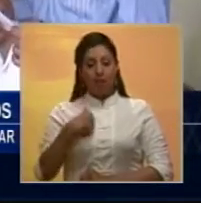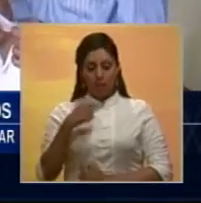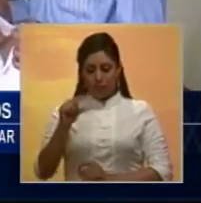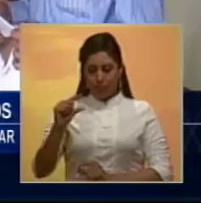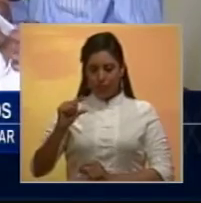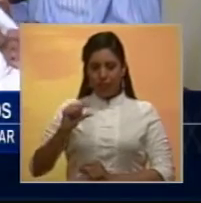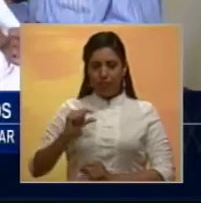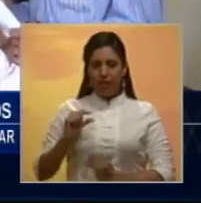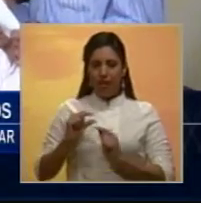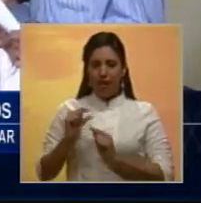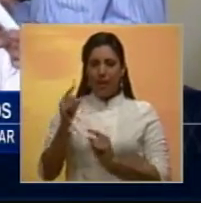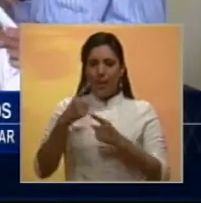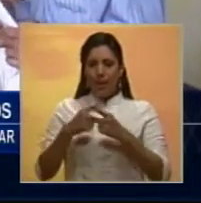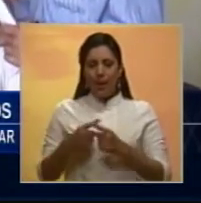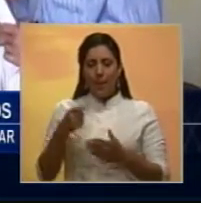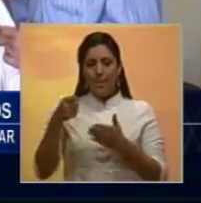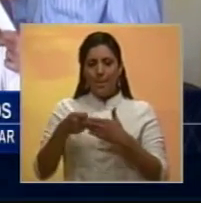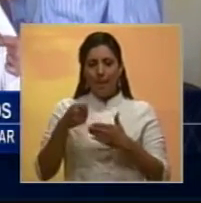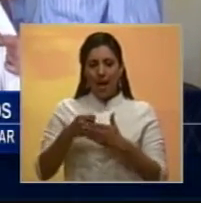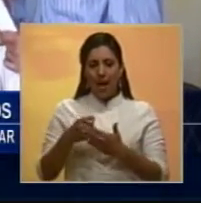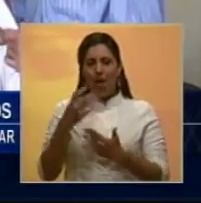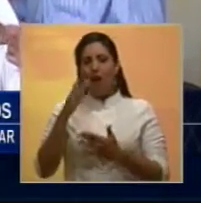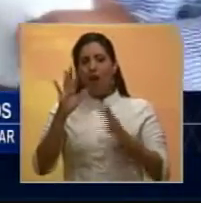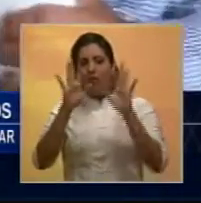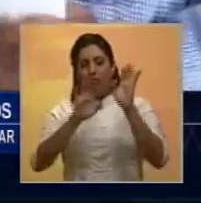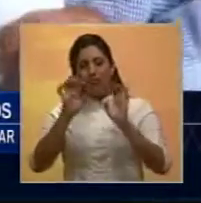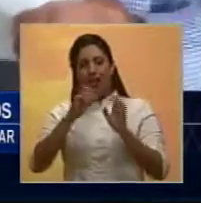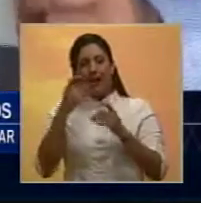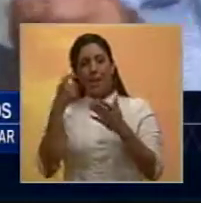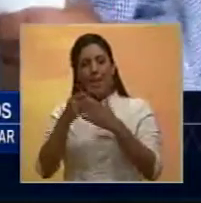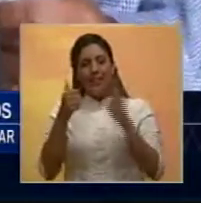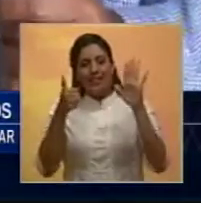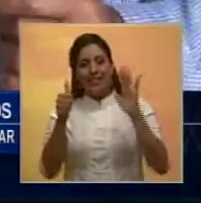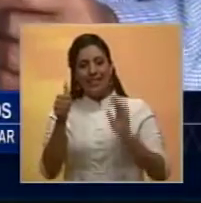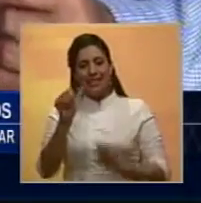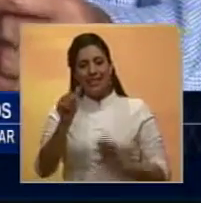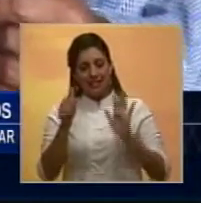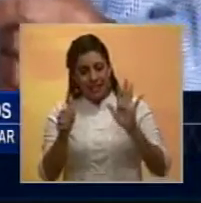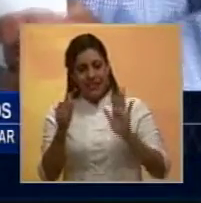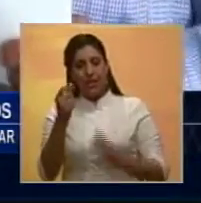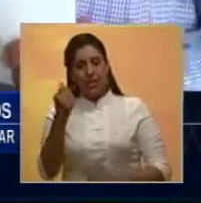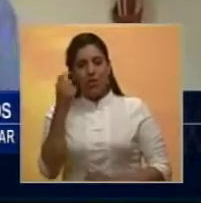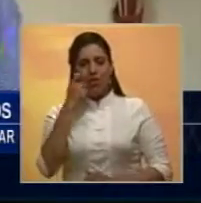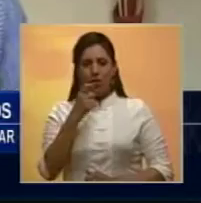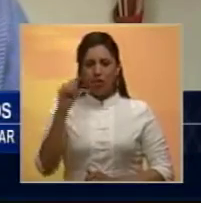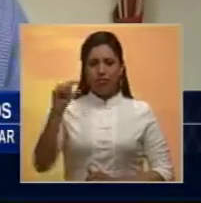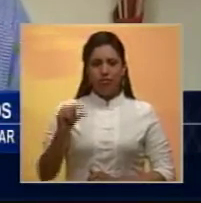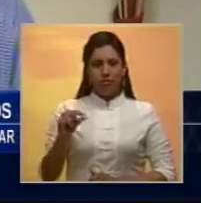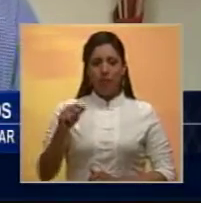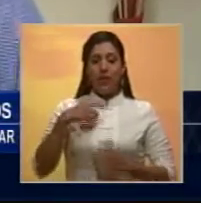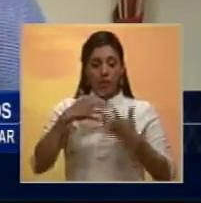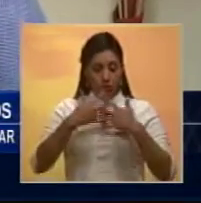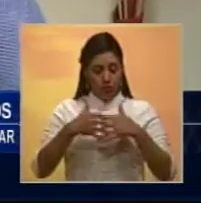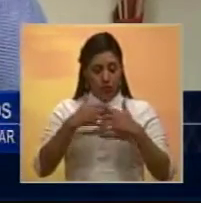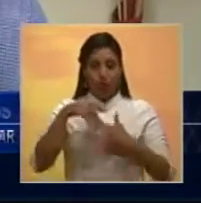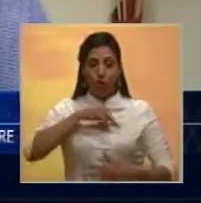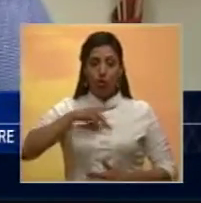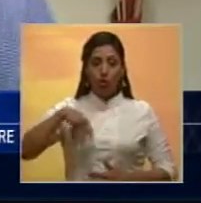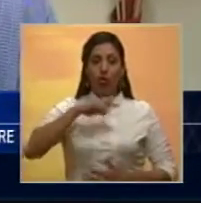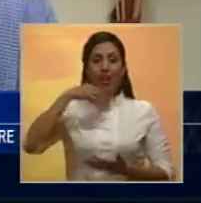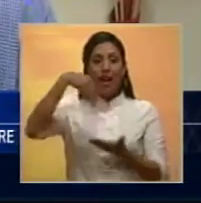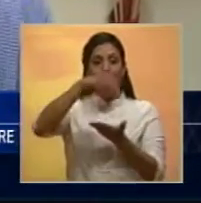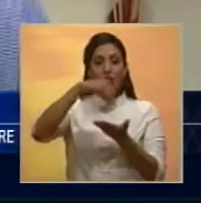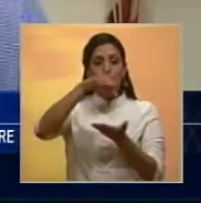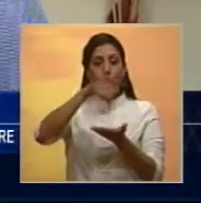se les realiza los cálculos de pago basados en un costo de 66 bolívares. De la producción de nosotros, el azúcar que